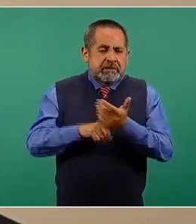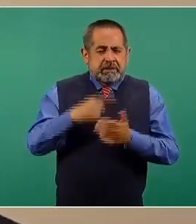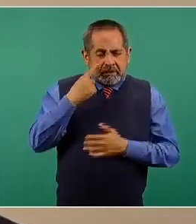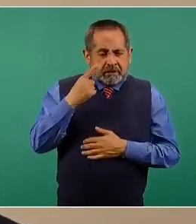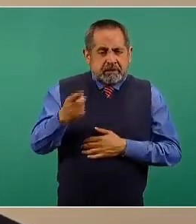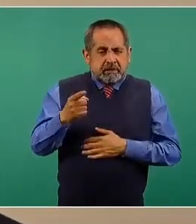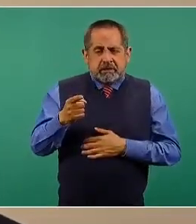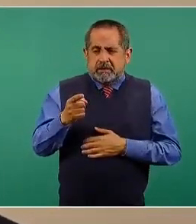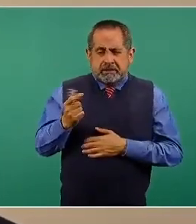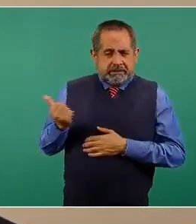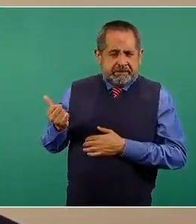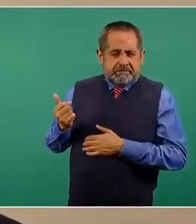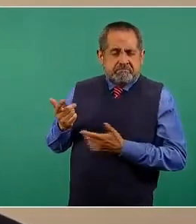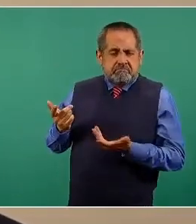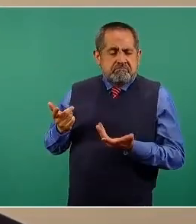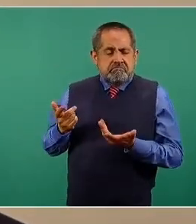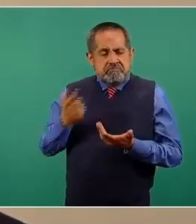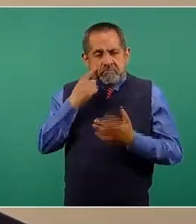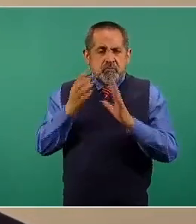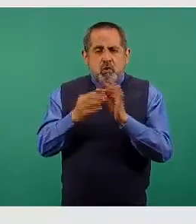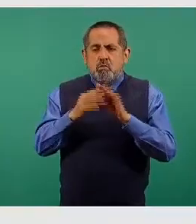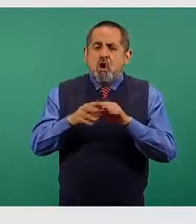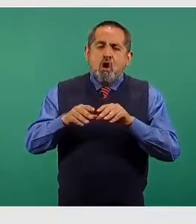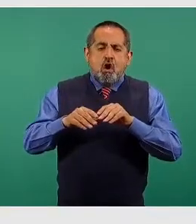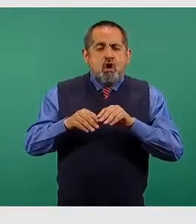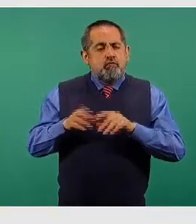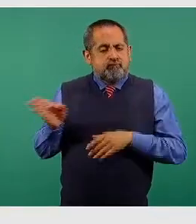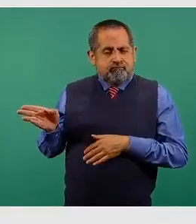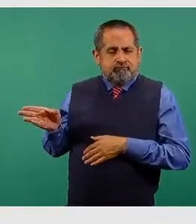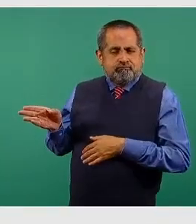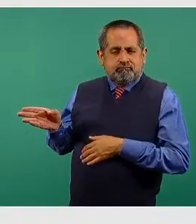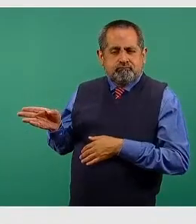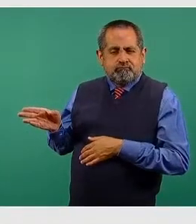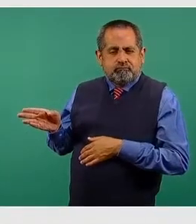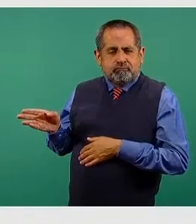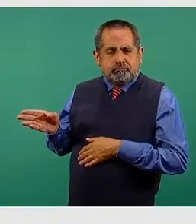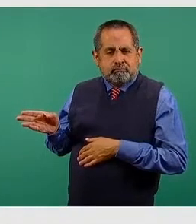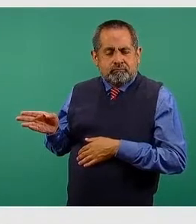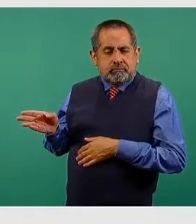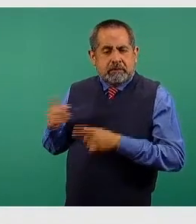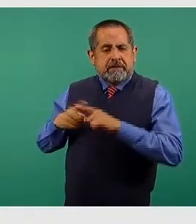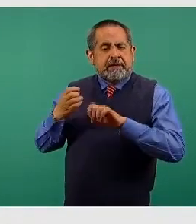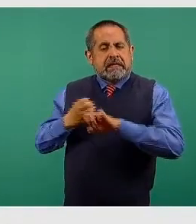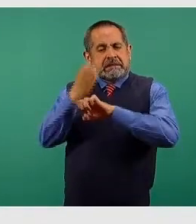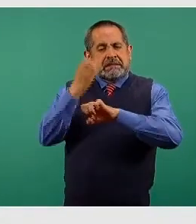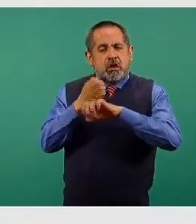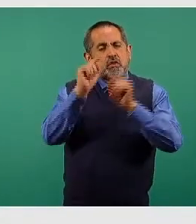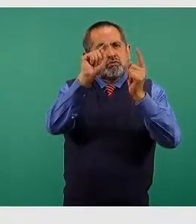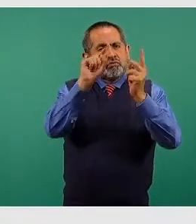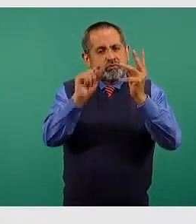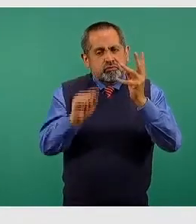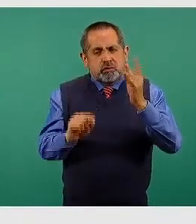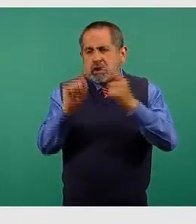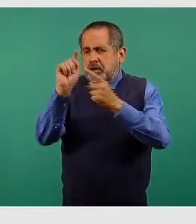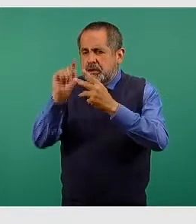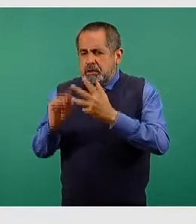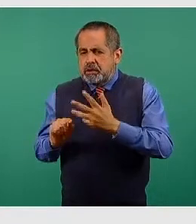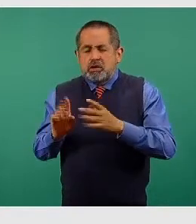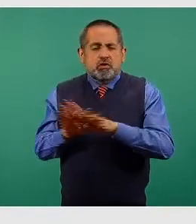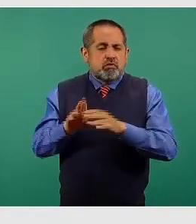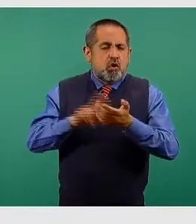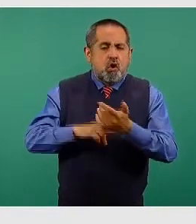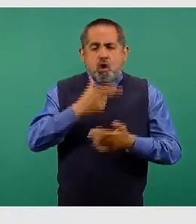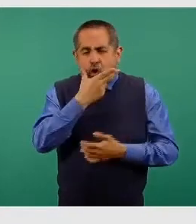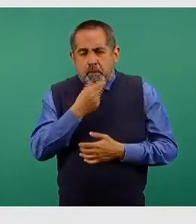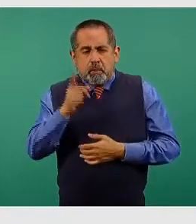parte inferior pueden ustedes verlos distribuidos no solamente en las entidades federativas, sino también por sexo